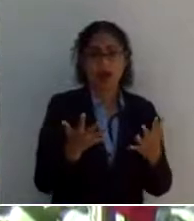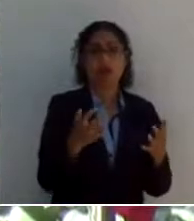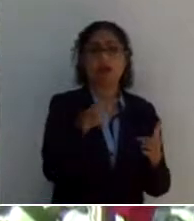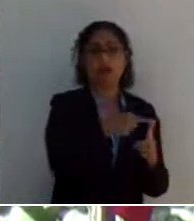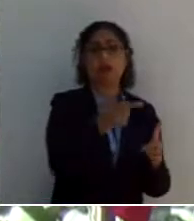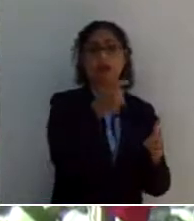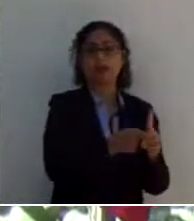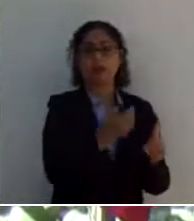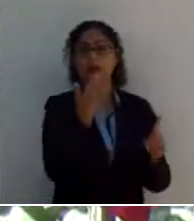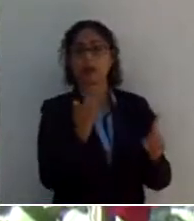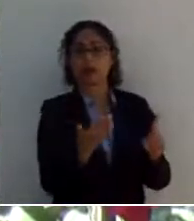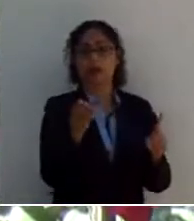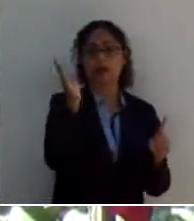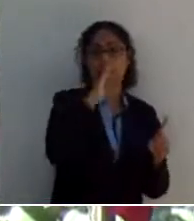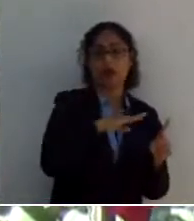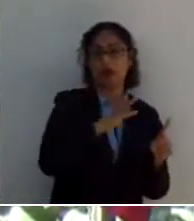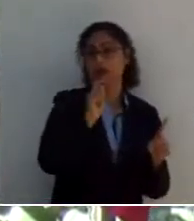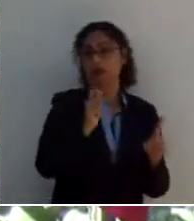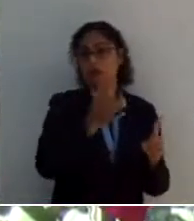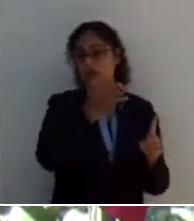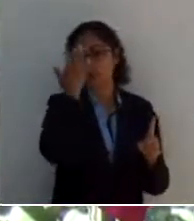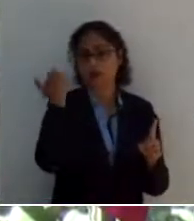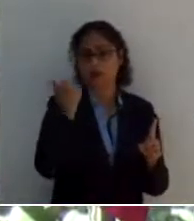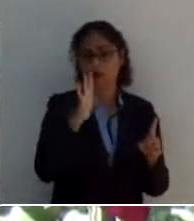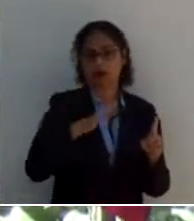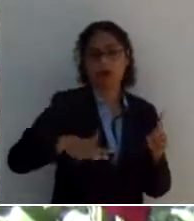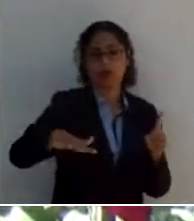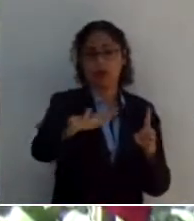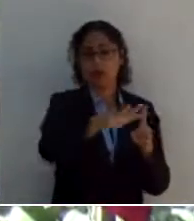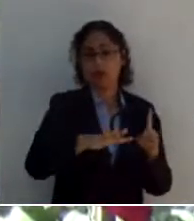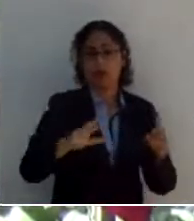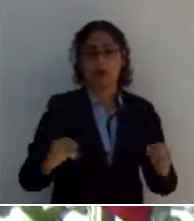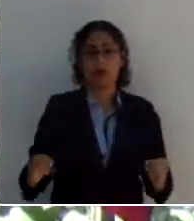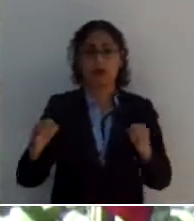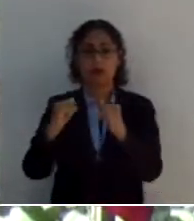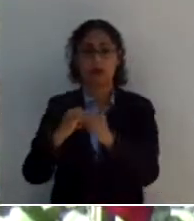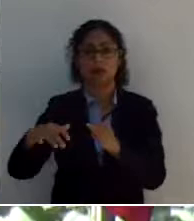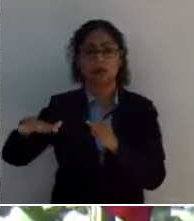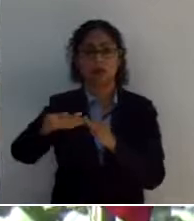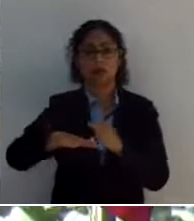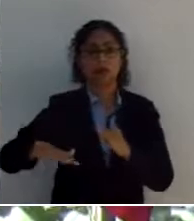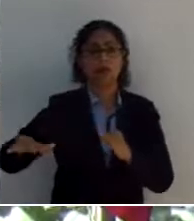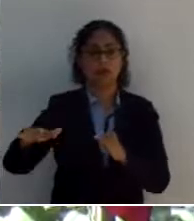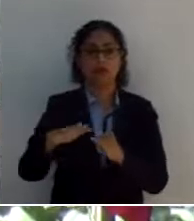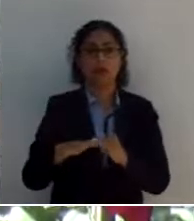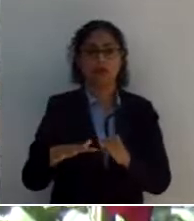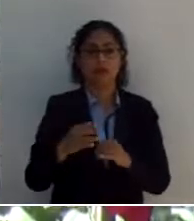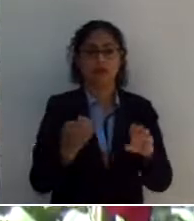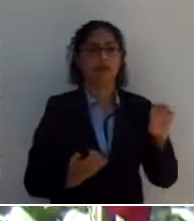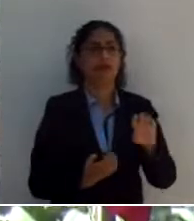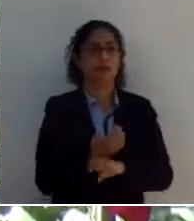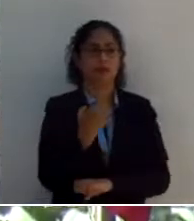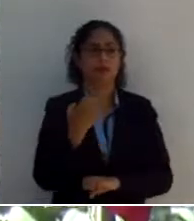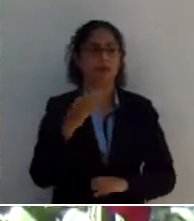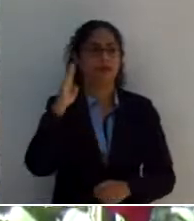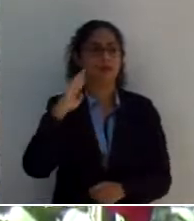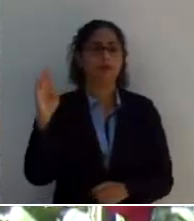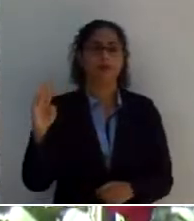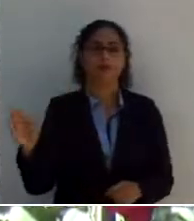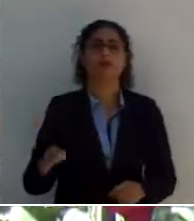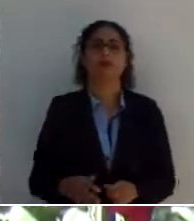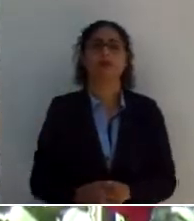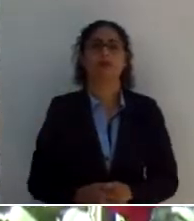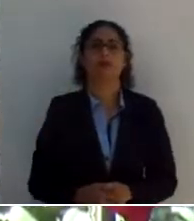repercute para bien o para mal en toda una institución del Estado de